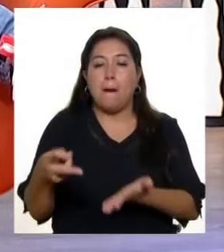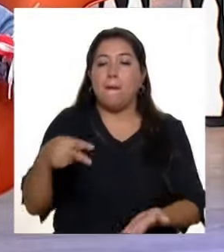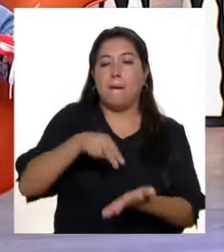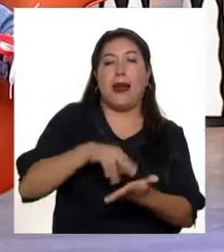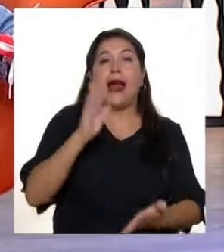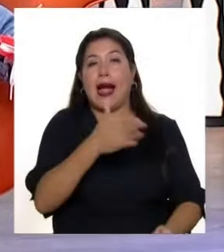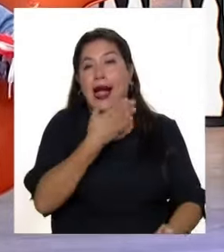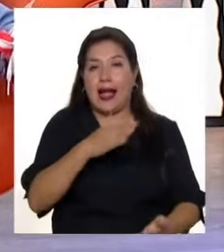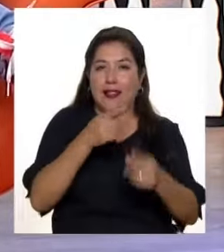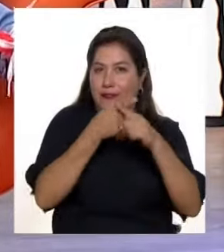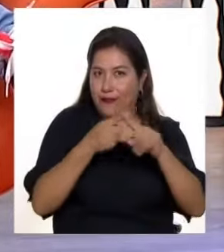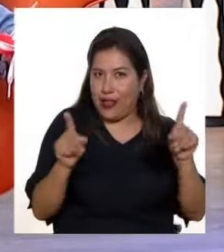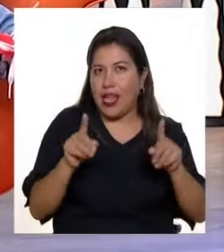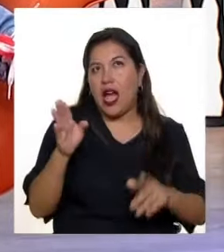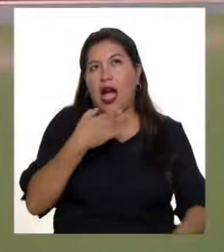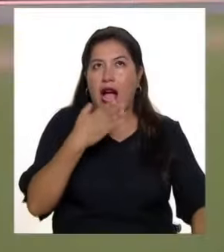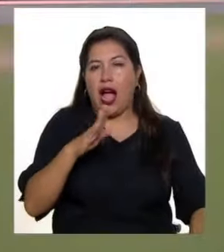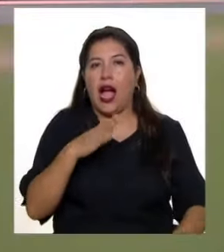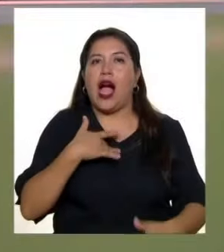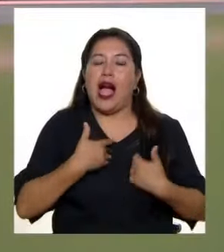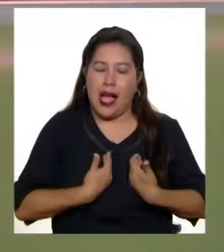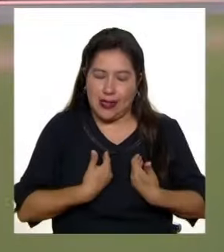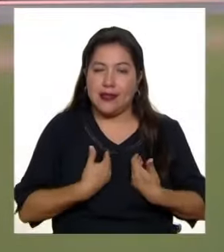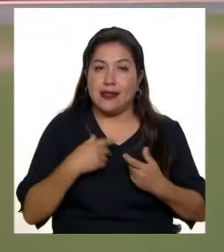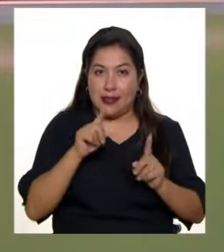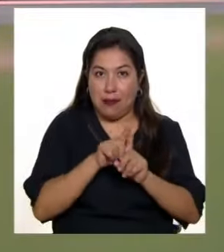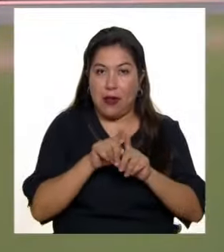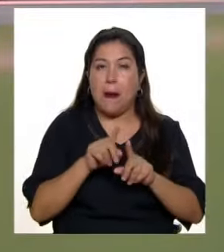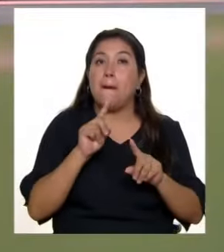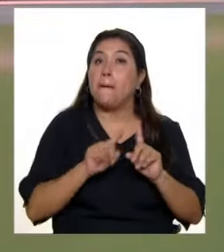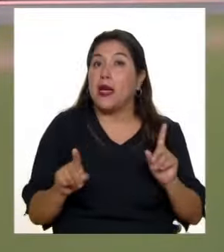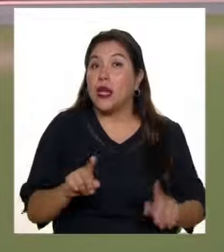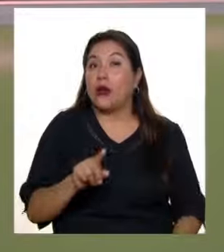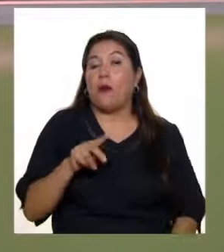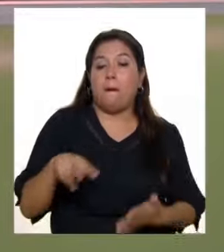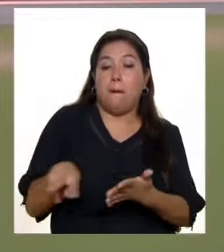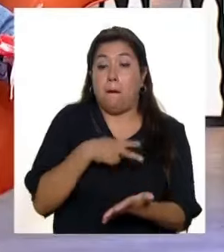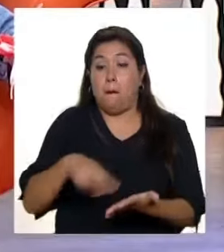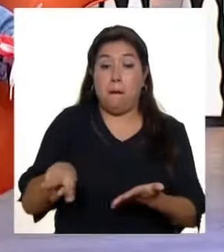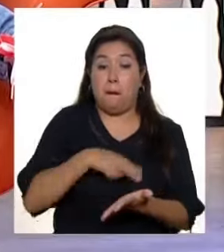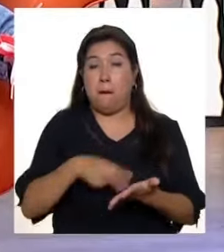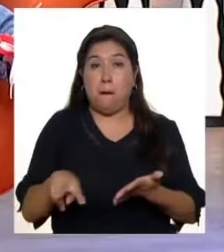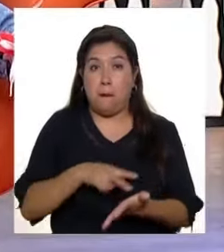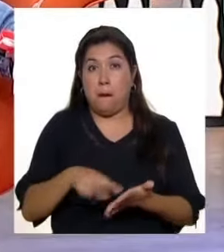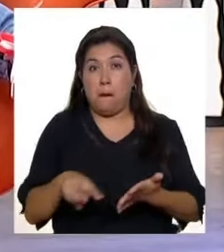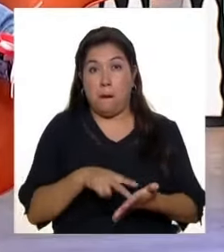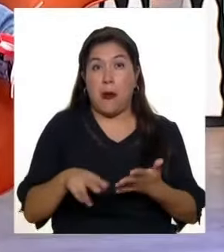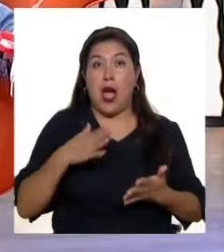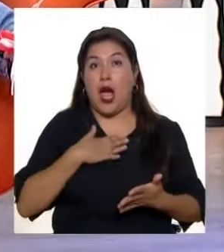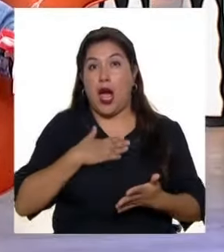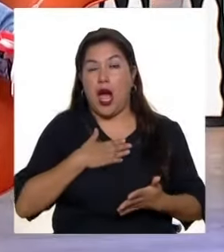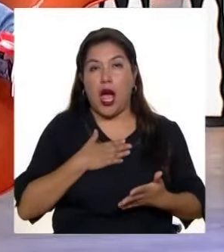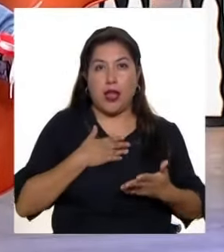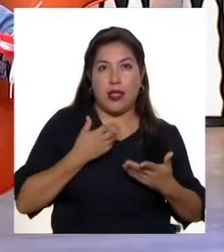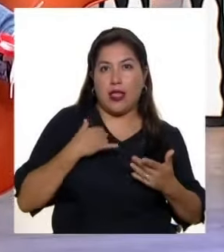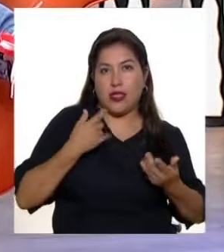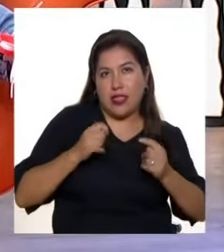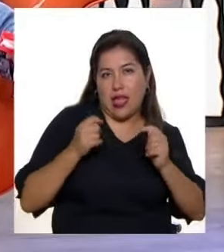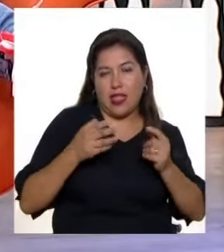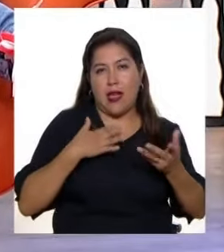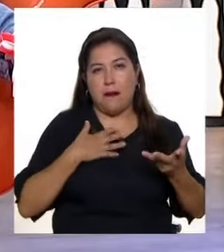sí agota muchísimo, pero otra cosa muy distinta es interpretar, bailar,